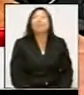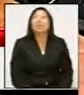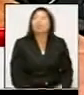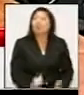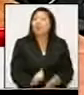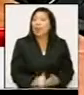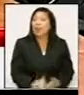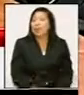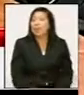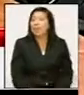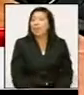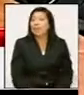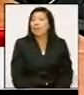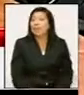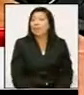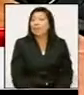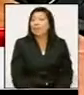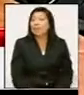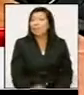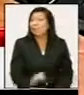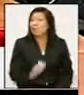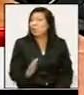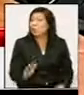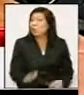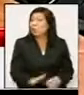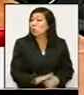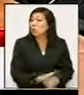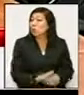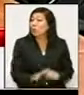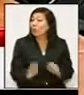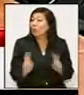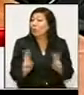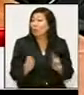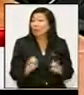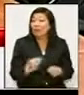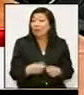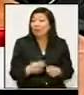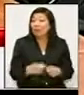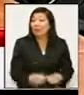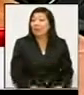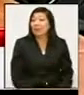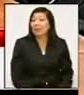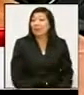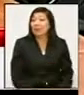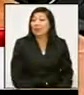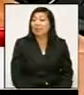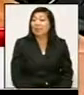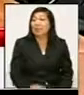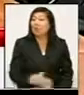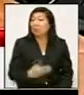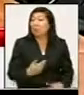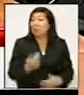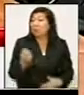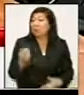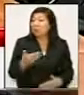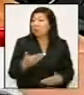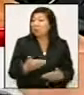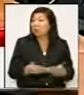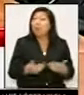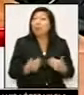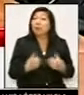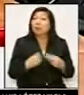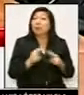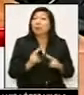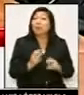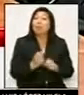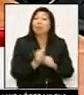nos que son sumamente complejos, y el tema de calidad de servicio puede pasar al segundo plano. Lo que tenemos que mirar es